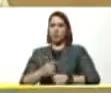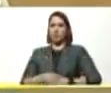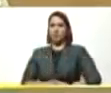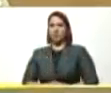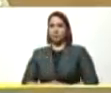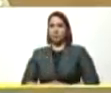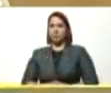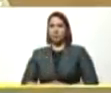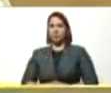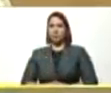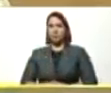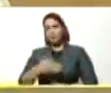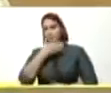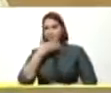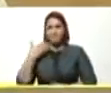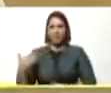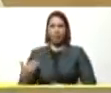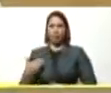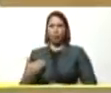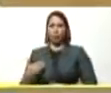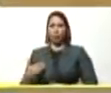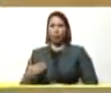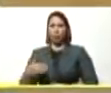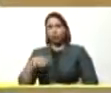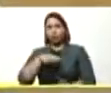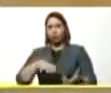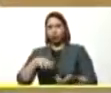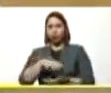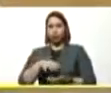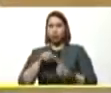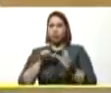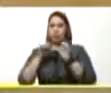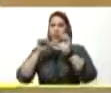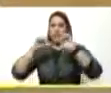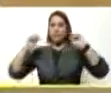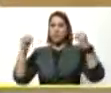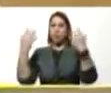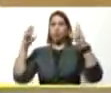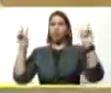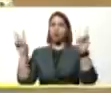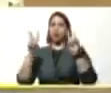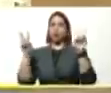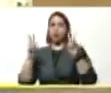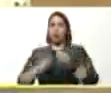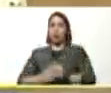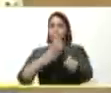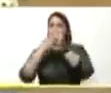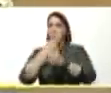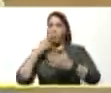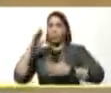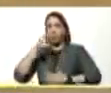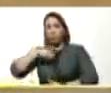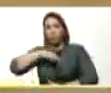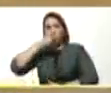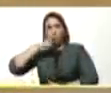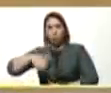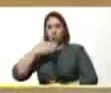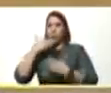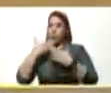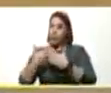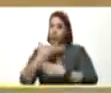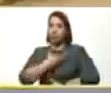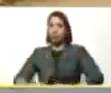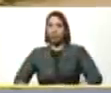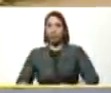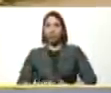para navegar mejor en la tormenta y seguir victorioso con su liderazgo y el compromiso de nuestro pueblo. Gracias, mi comandante